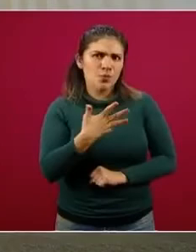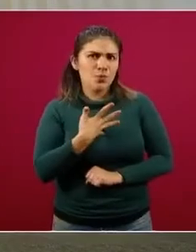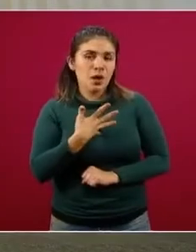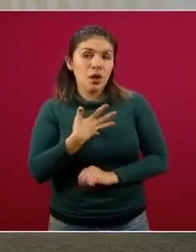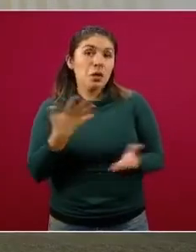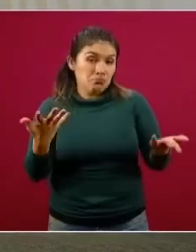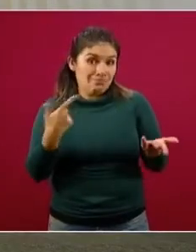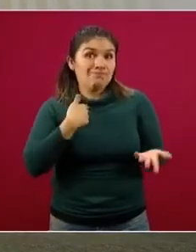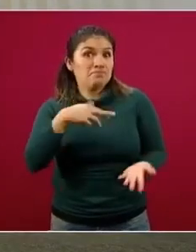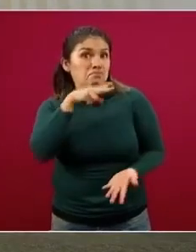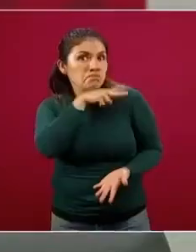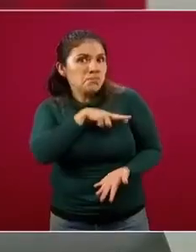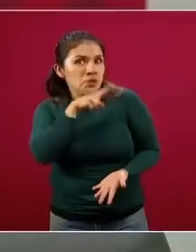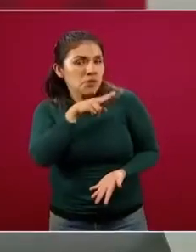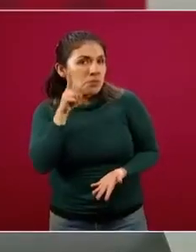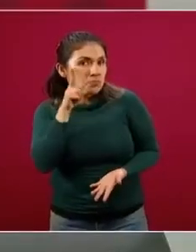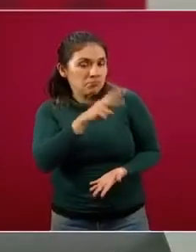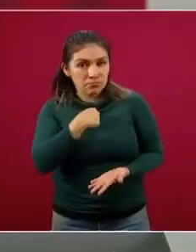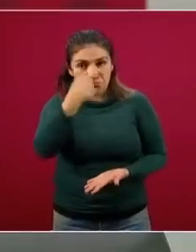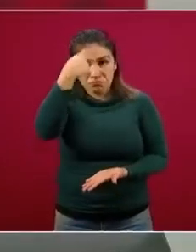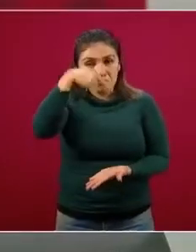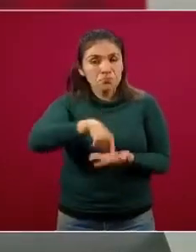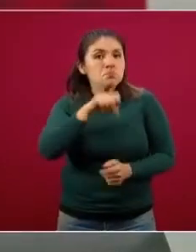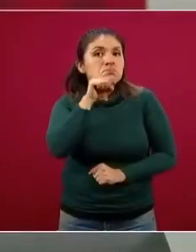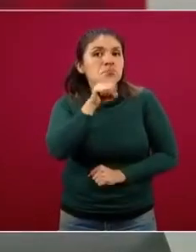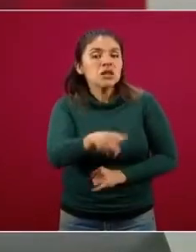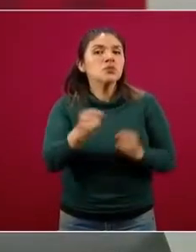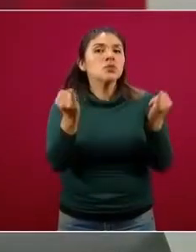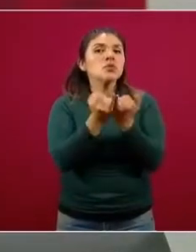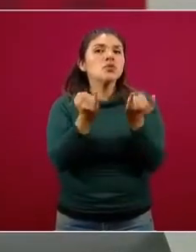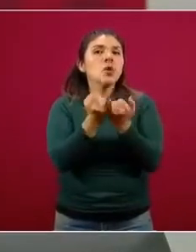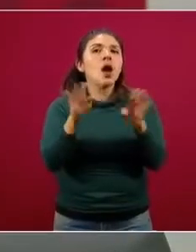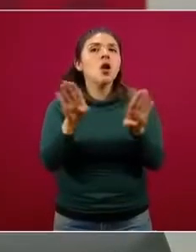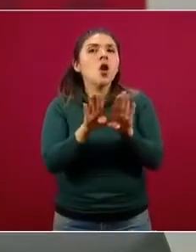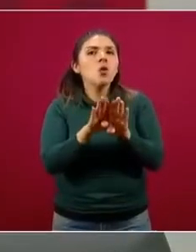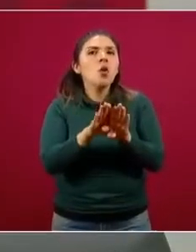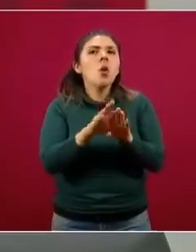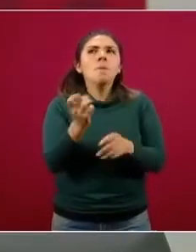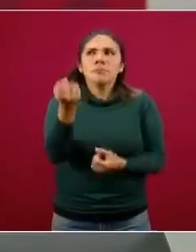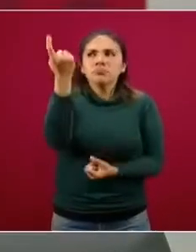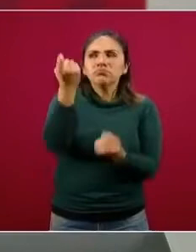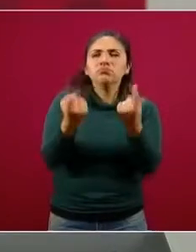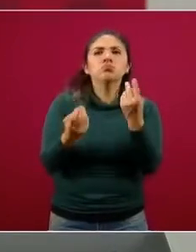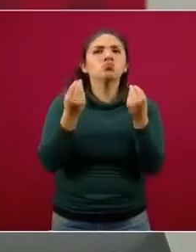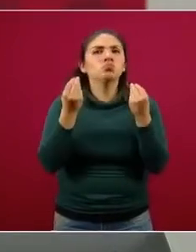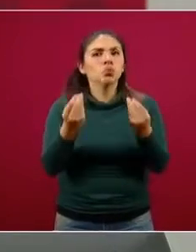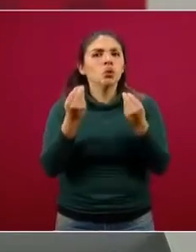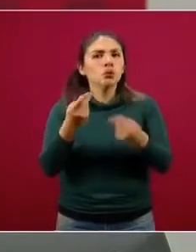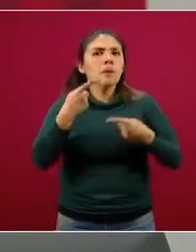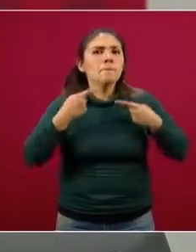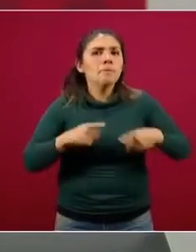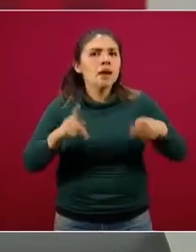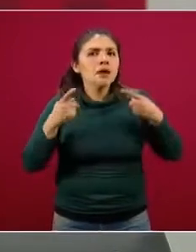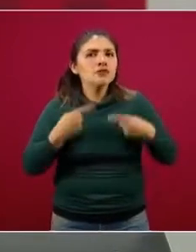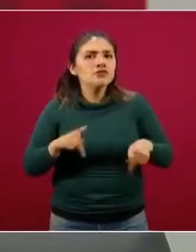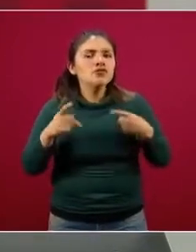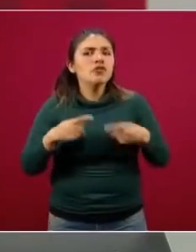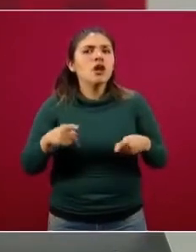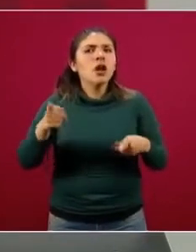y preocupa porque creo que es el mismo fenómeno que hemos visto en, no todos, pero un buen número de las personas que de